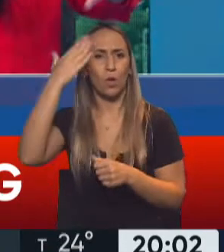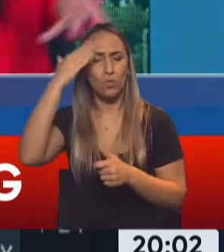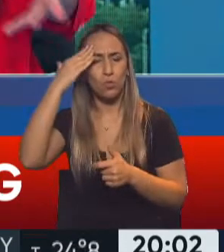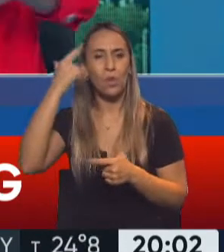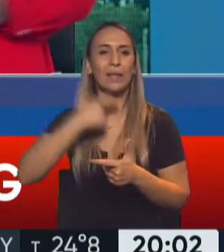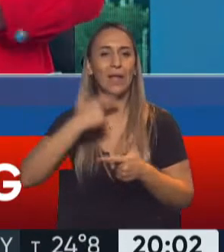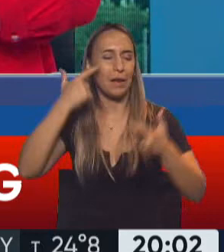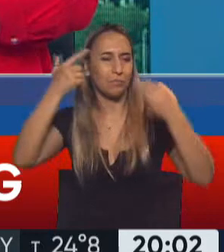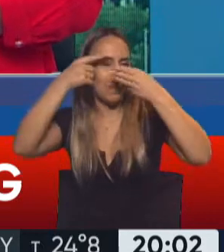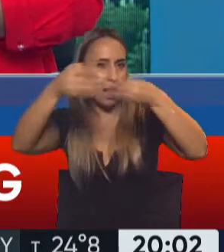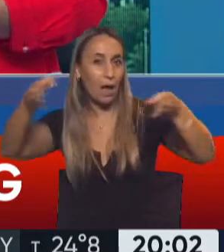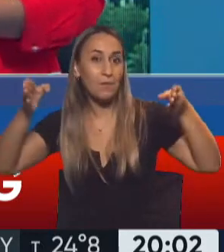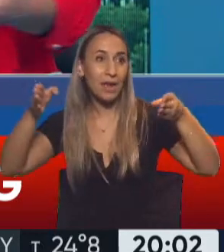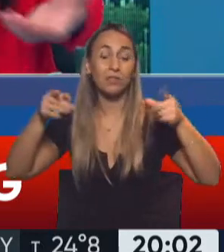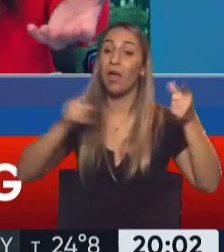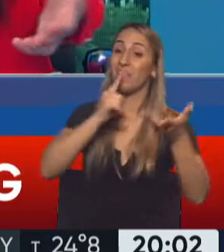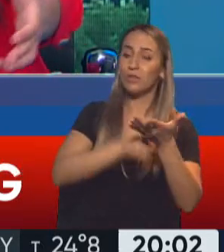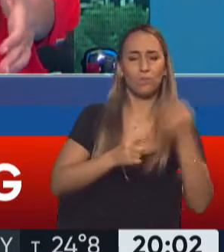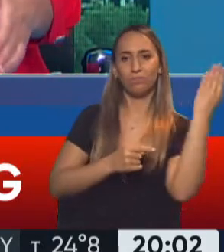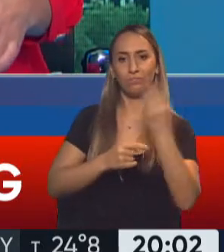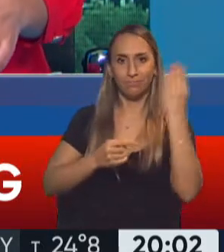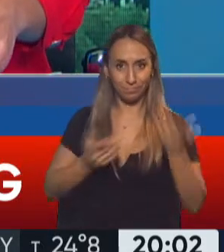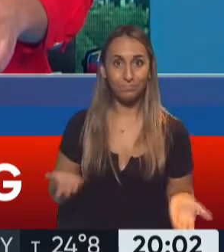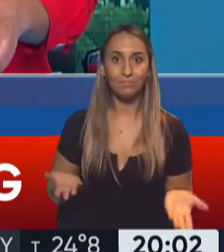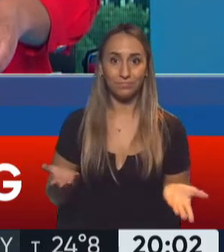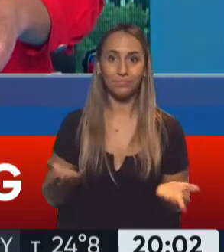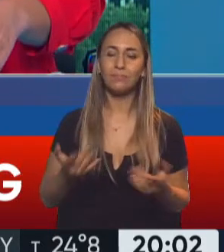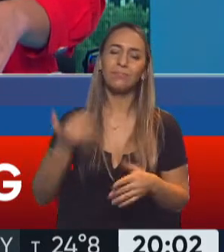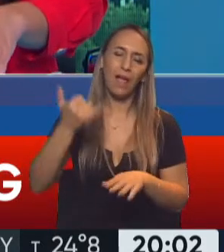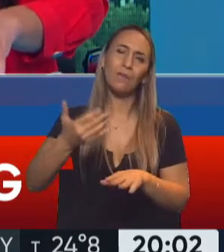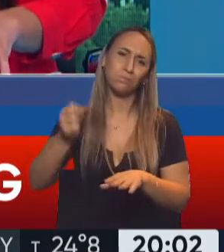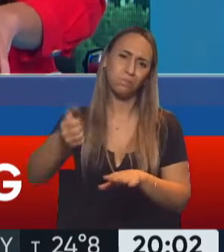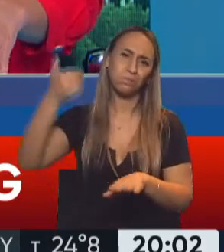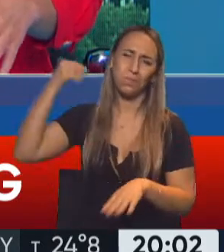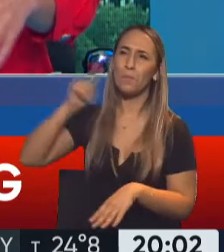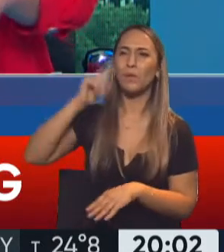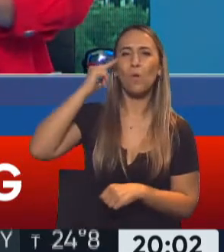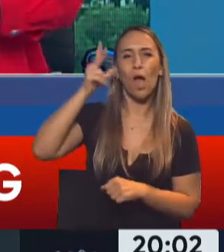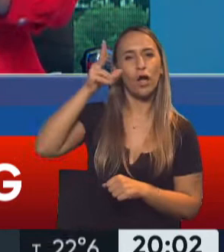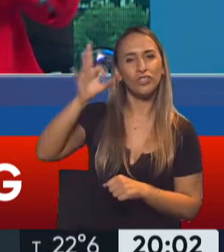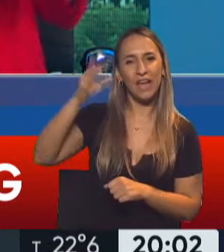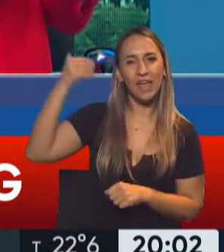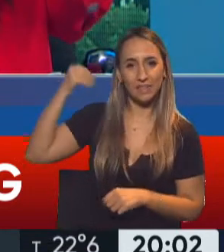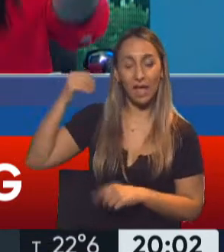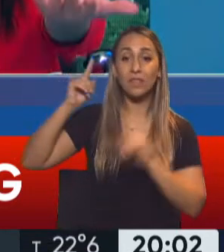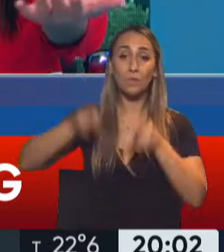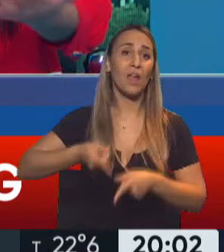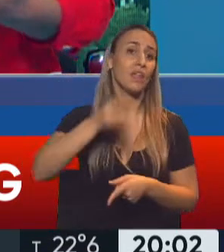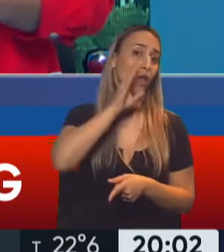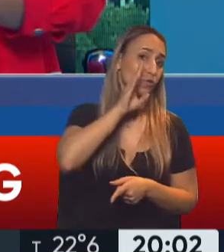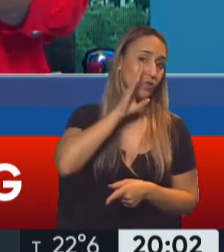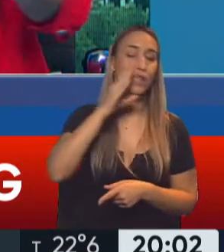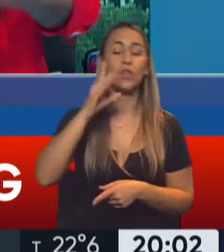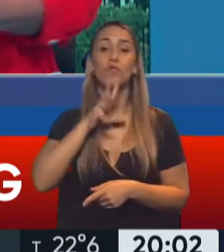más abiertos al resto del mundo. Hay antecedentes de esto. En la década del 80 pasó con Estados Unidos y la Unión